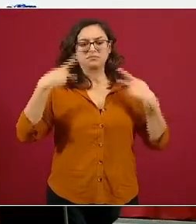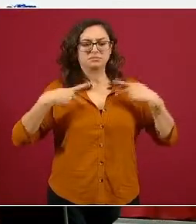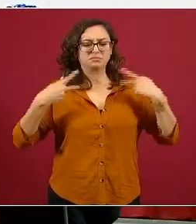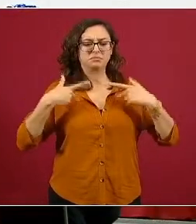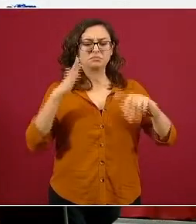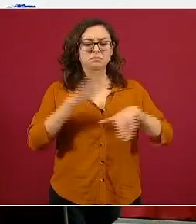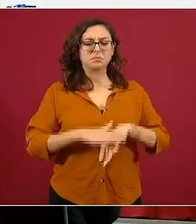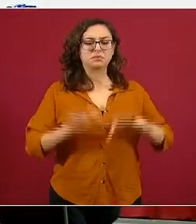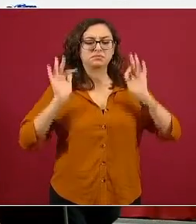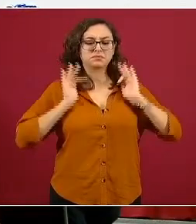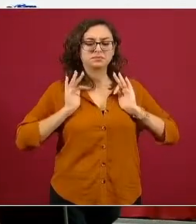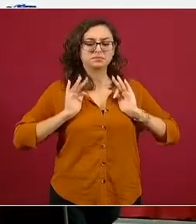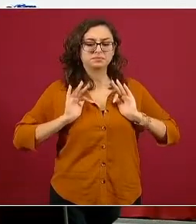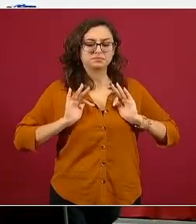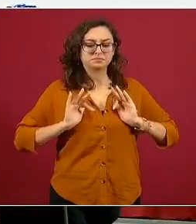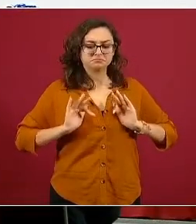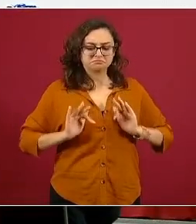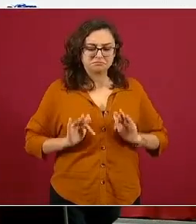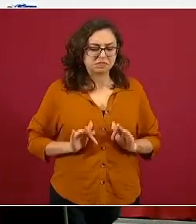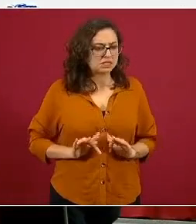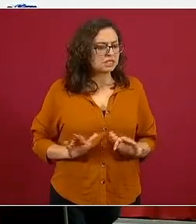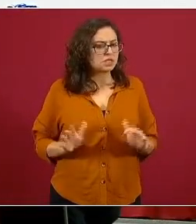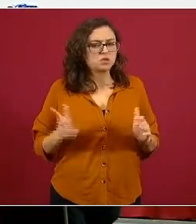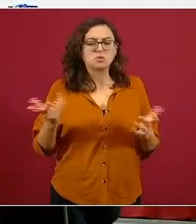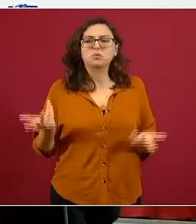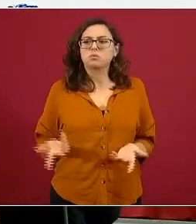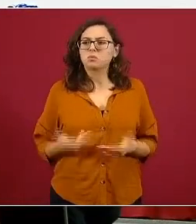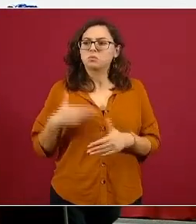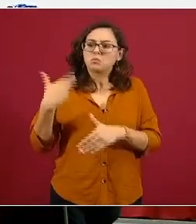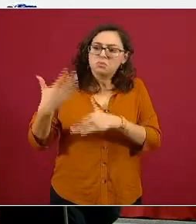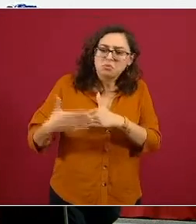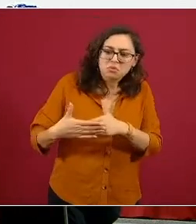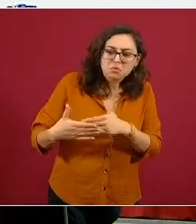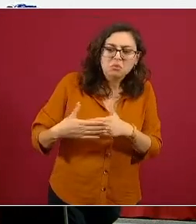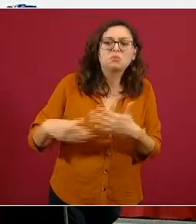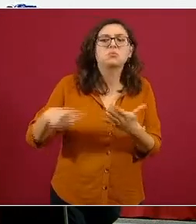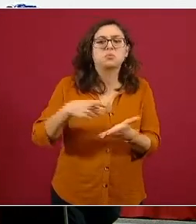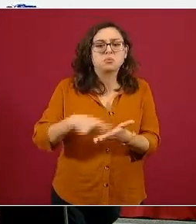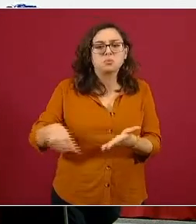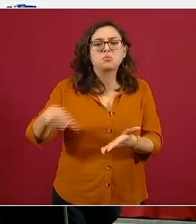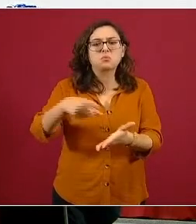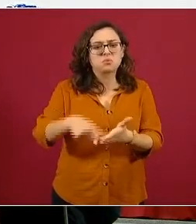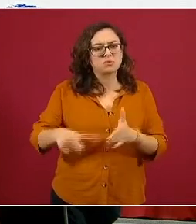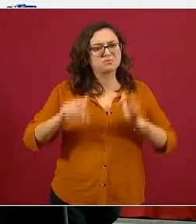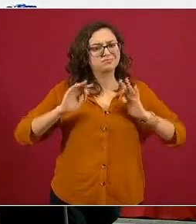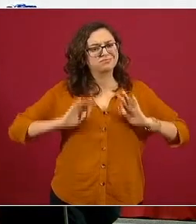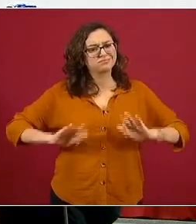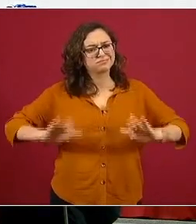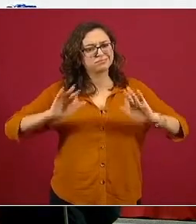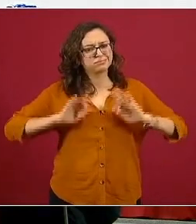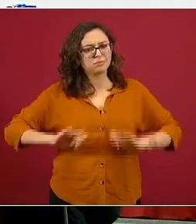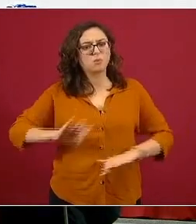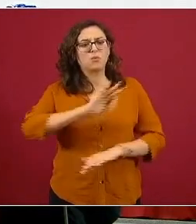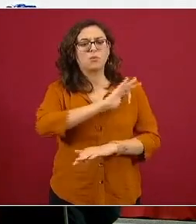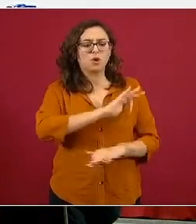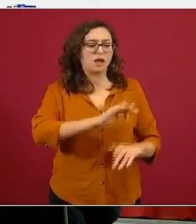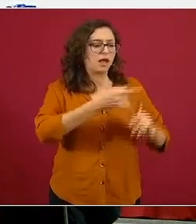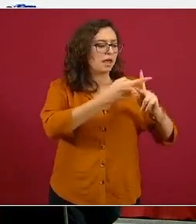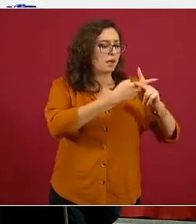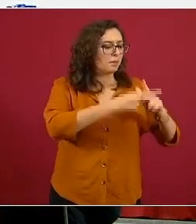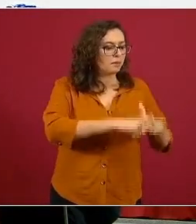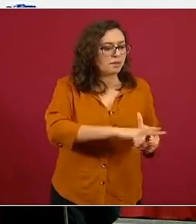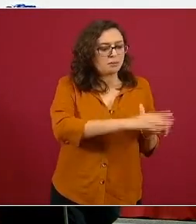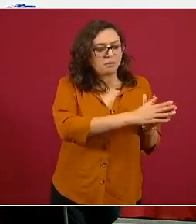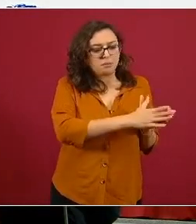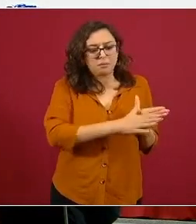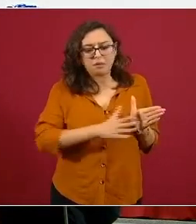certeza de que podrían seguir adquiriendo las ofertas disponibles en las tiendas al inicio de la